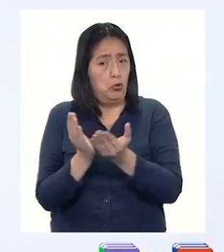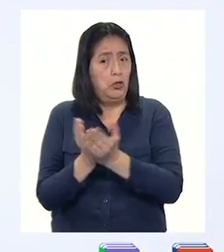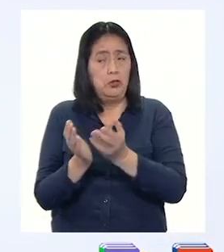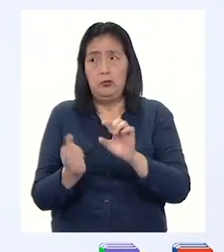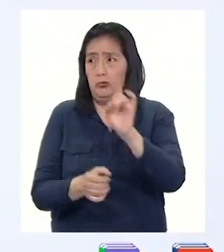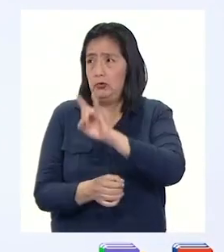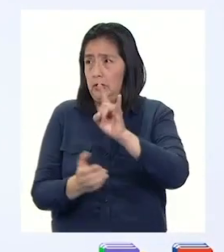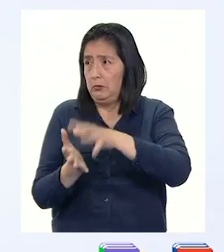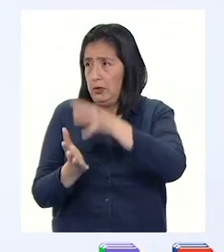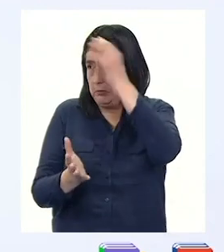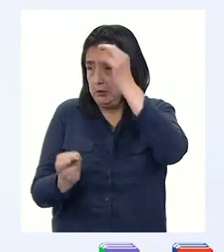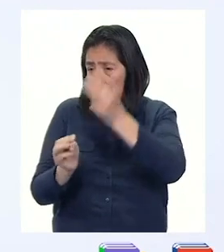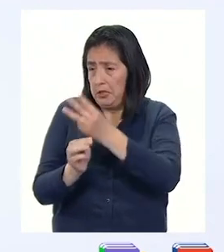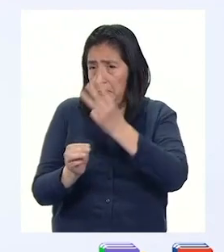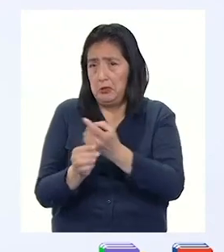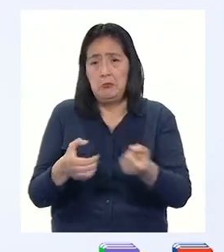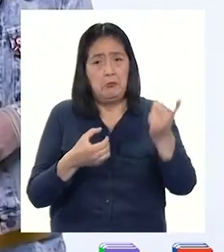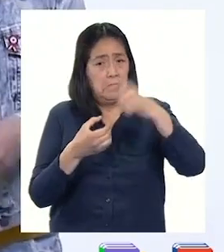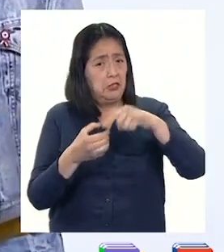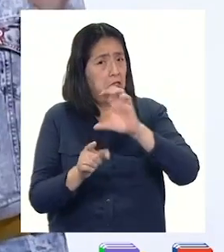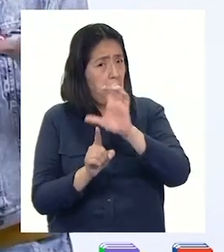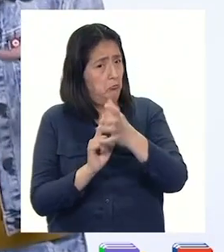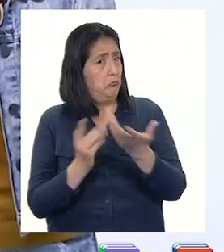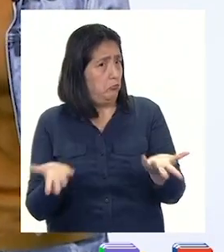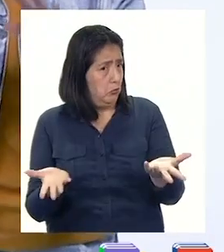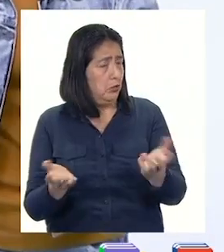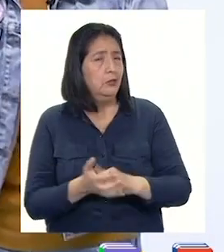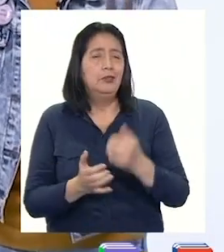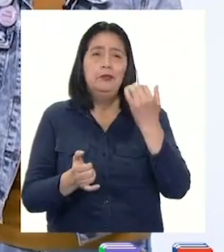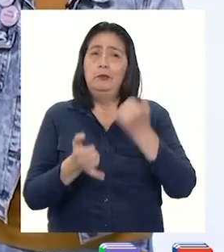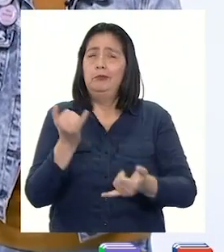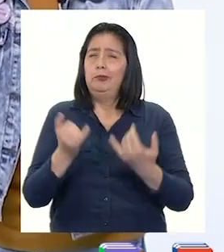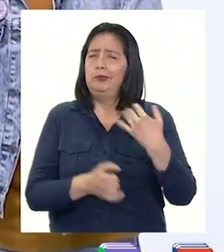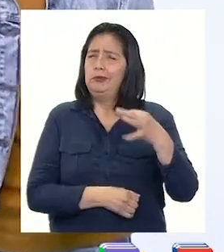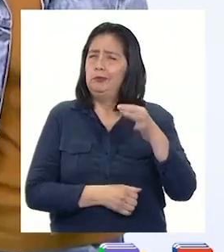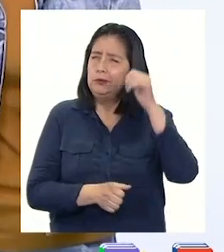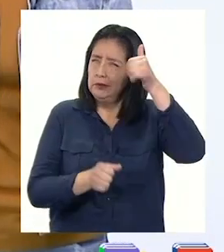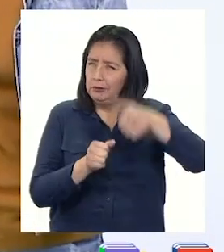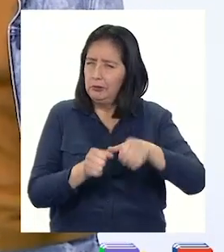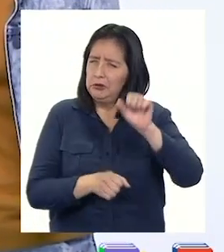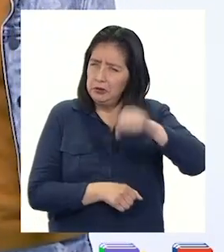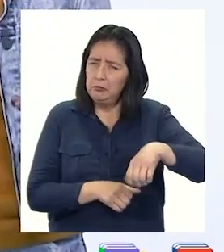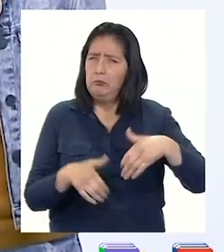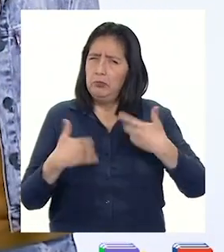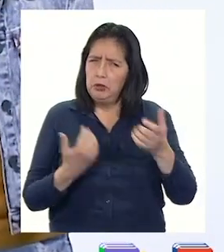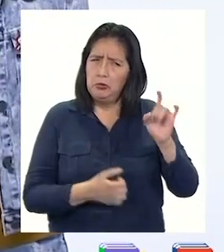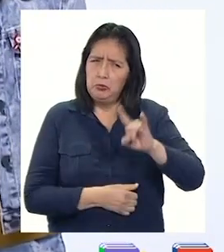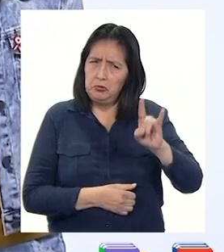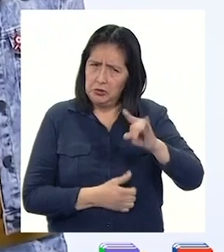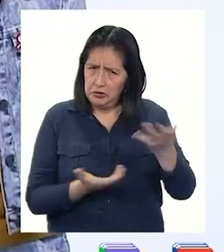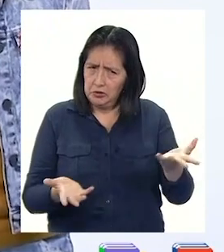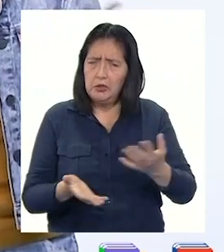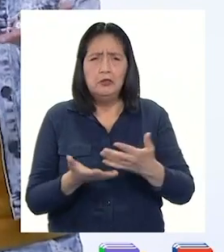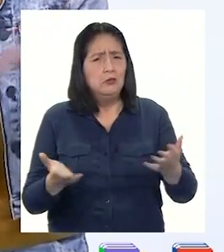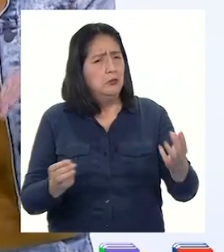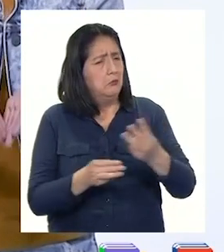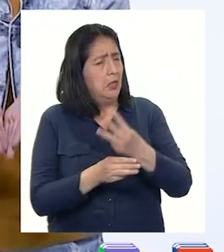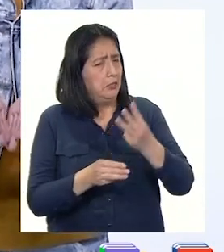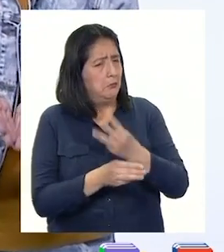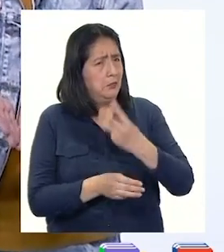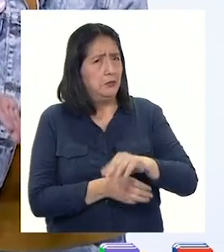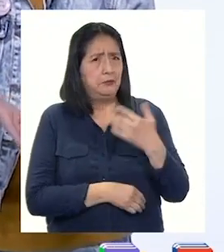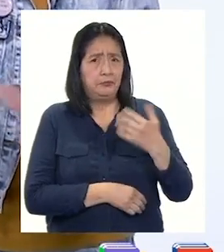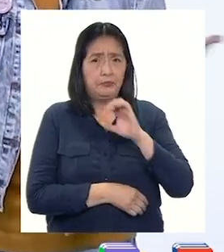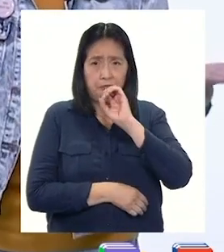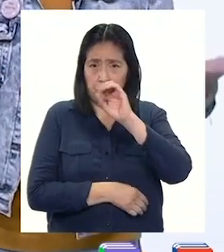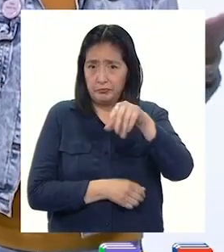aprender matemáticas porque son parte de nuestra cultura. Por último, siempre recuerda que puedes utilizar algunos de estos elementos matemáticos